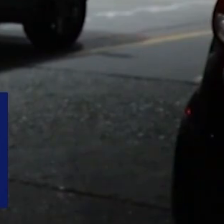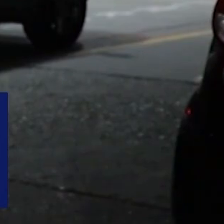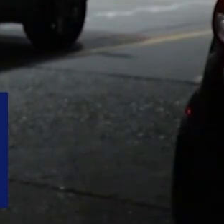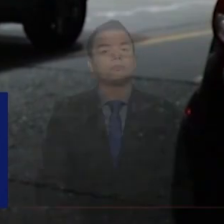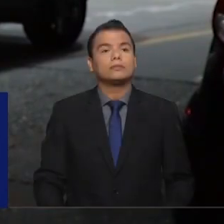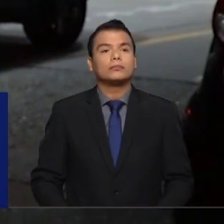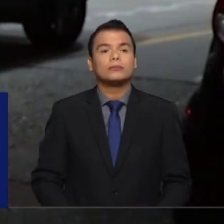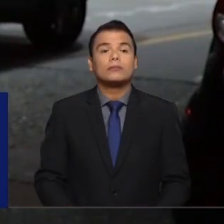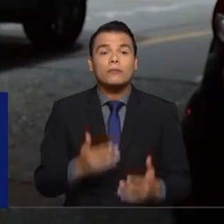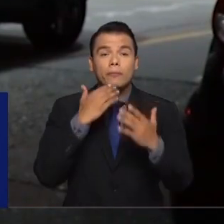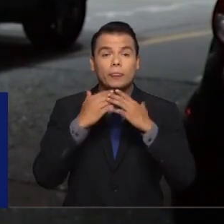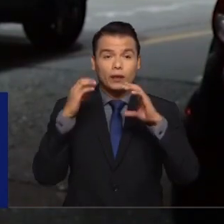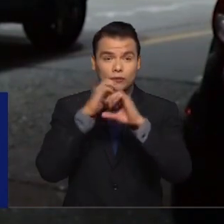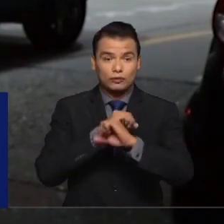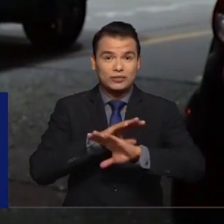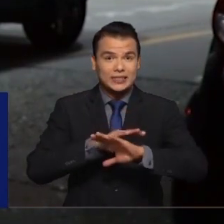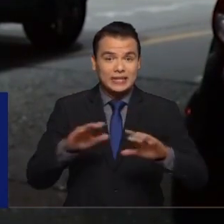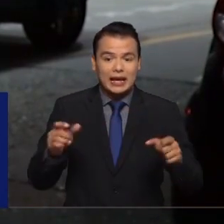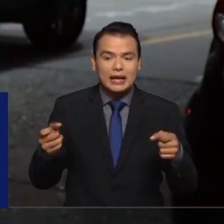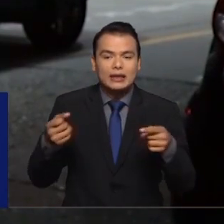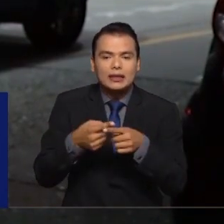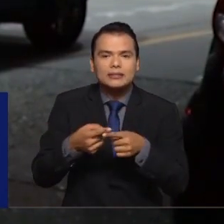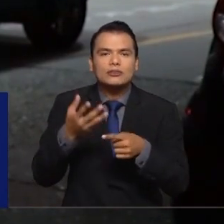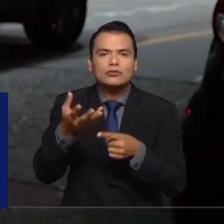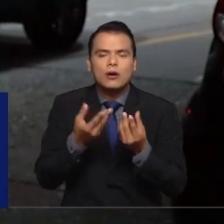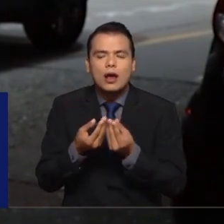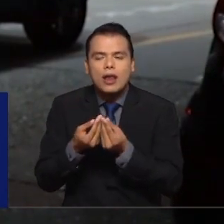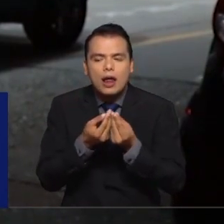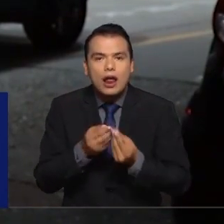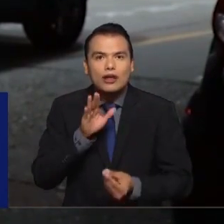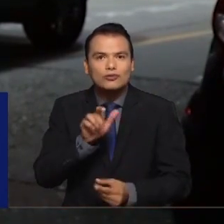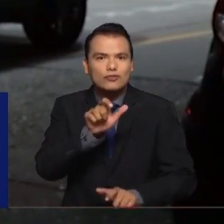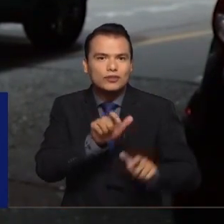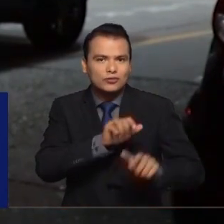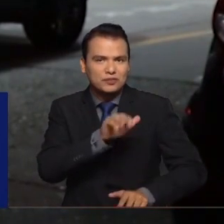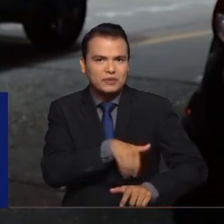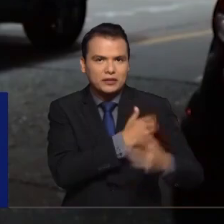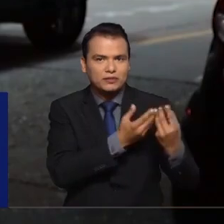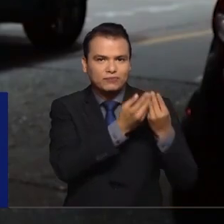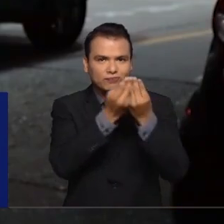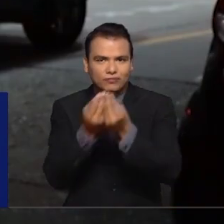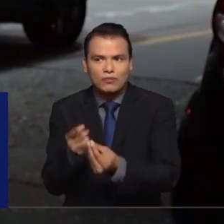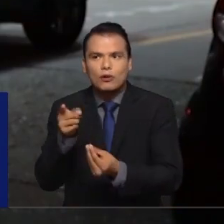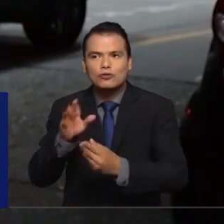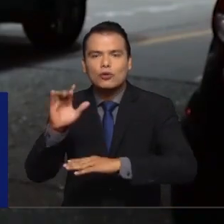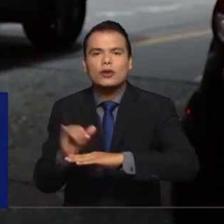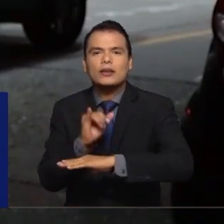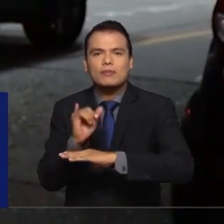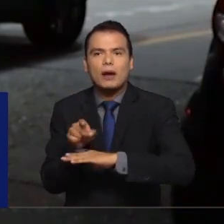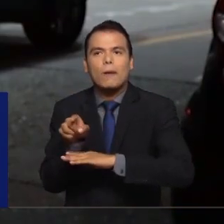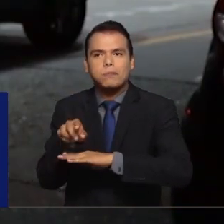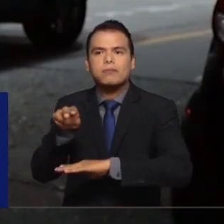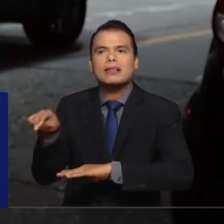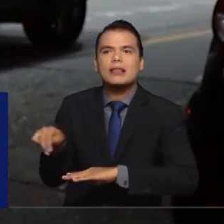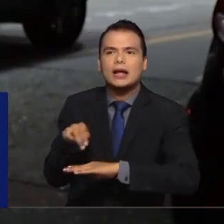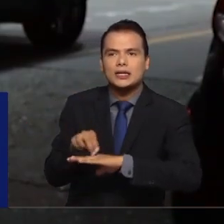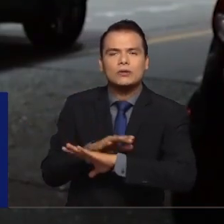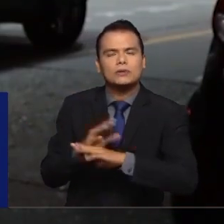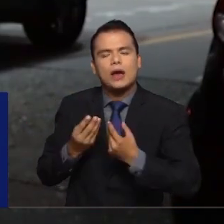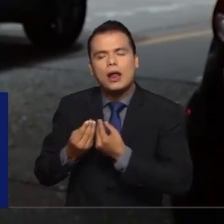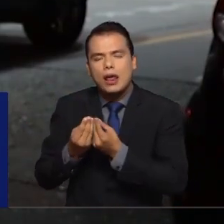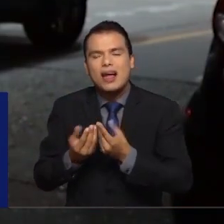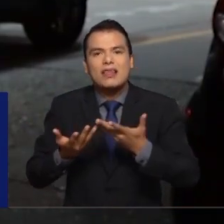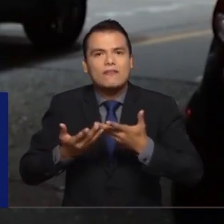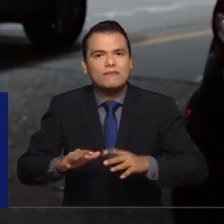Buenas noches. Culminó el Consejo Extraordinario de Ministros en la ciudad de Ipiales, en el vecino departamento de Nariño. De esta reunión,